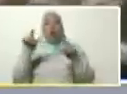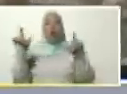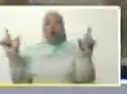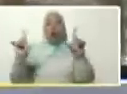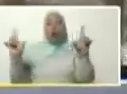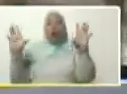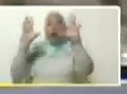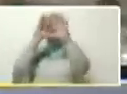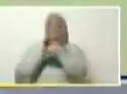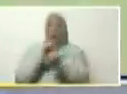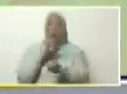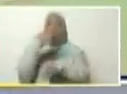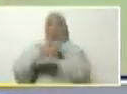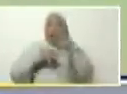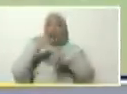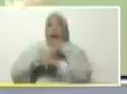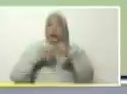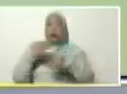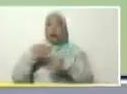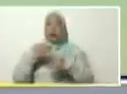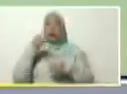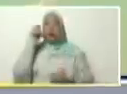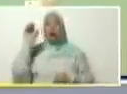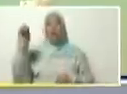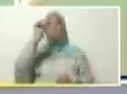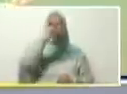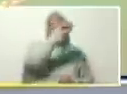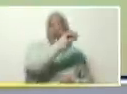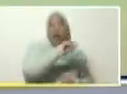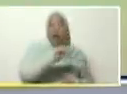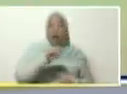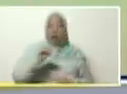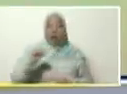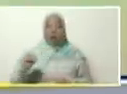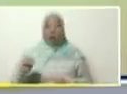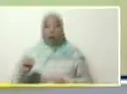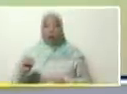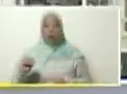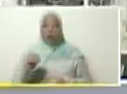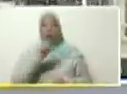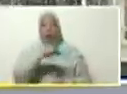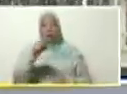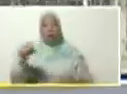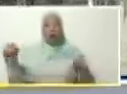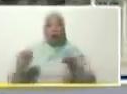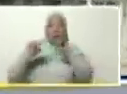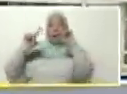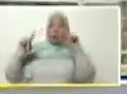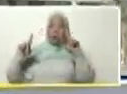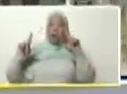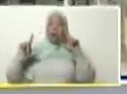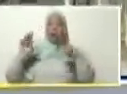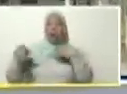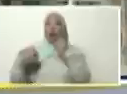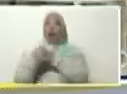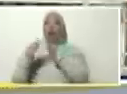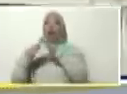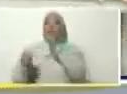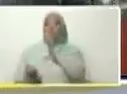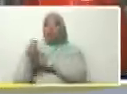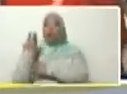primera respuesta, a hablarle al país. Y de allí nos fuimos al Palacio de